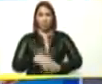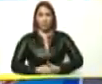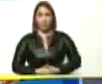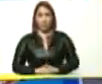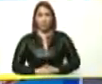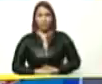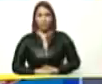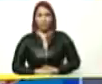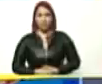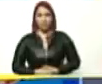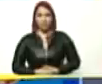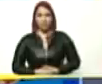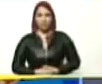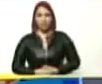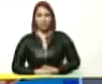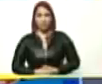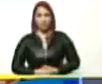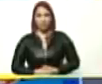Patria,